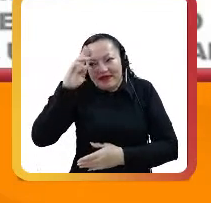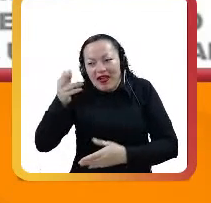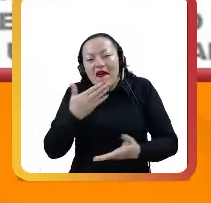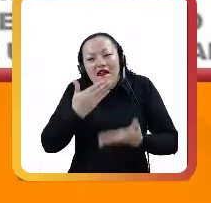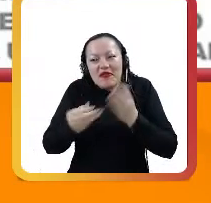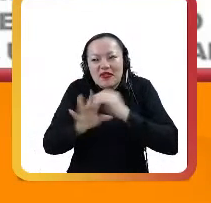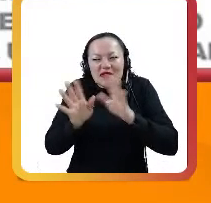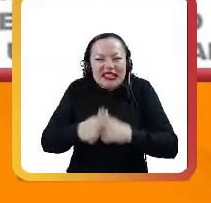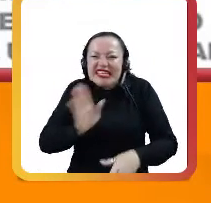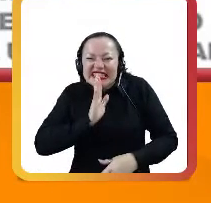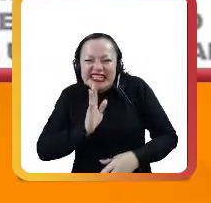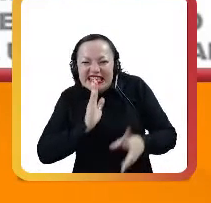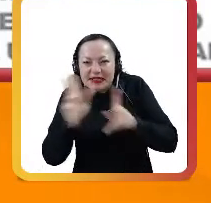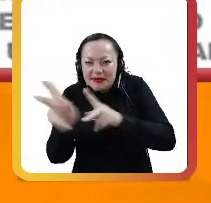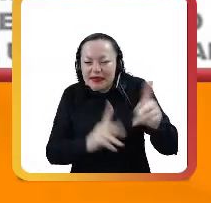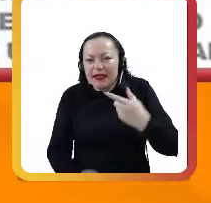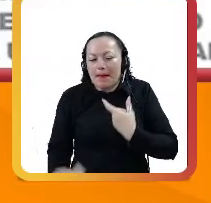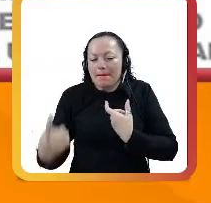ahí.